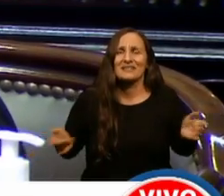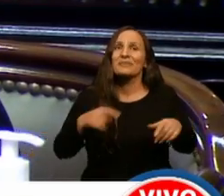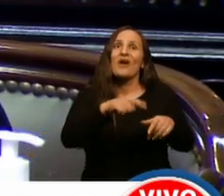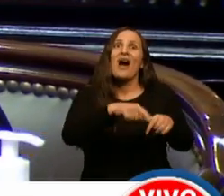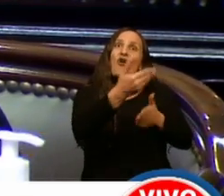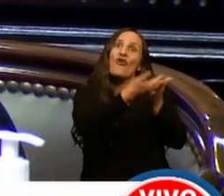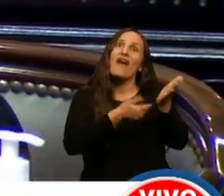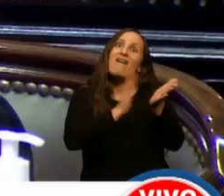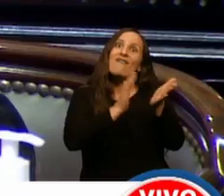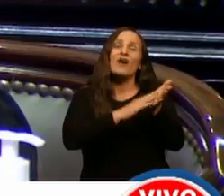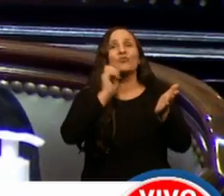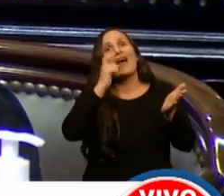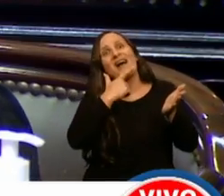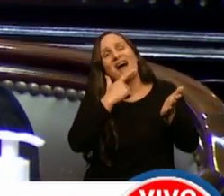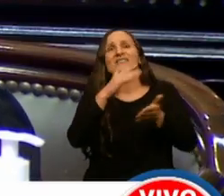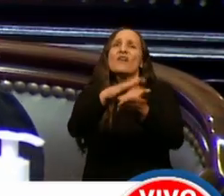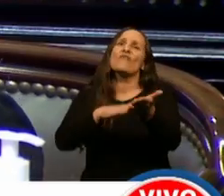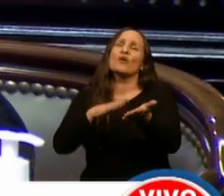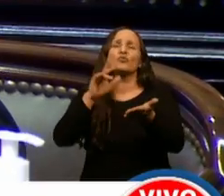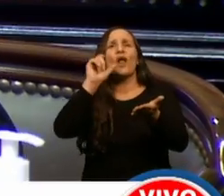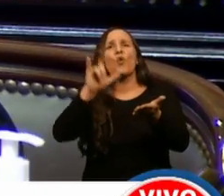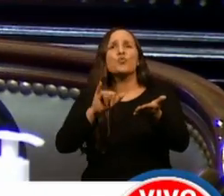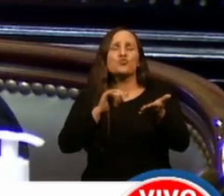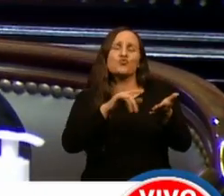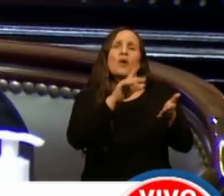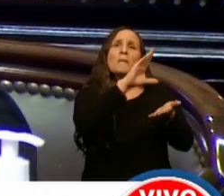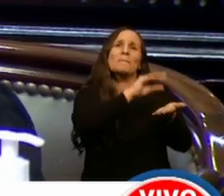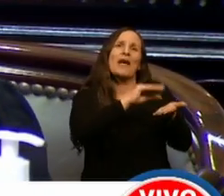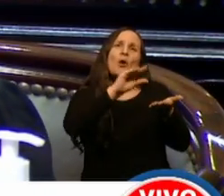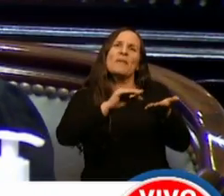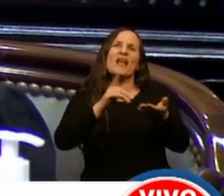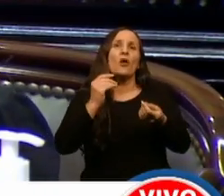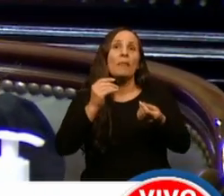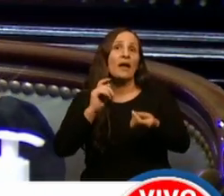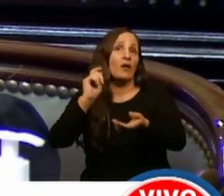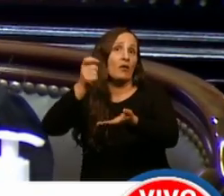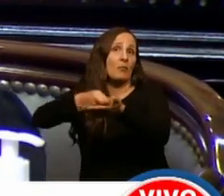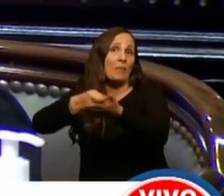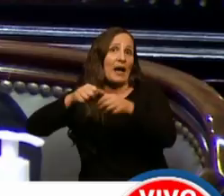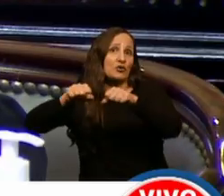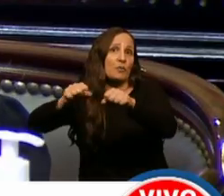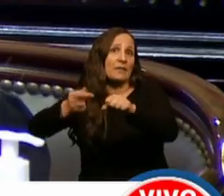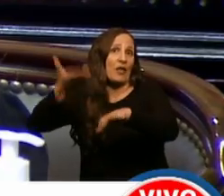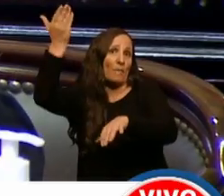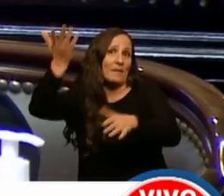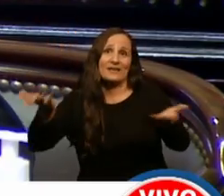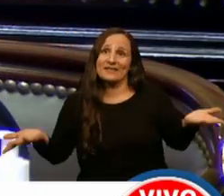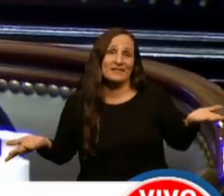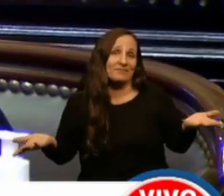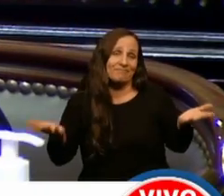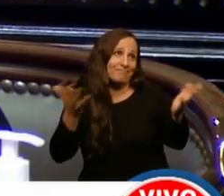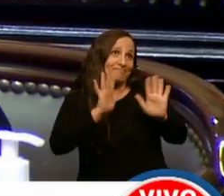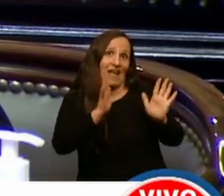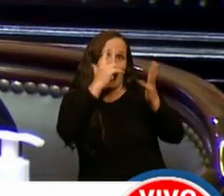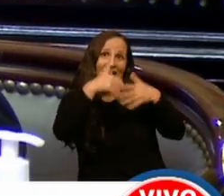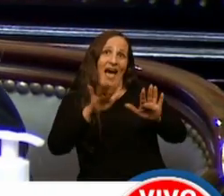o en la de la luz terminan pagándolo todos los argentinos en el ticket del supermercado el argumento de que se sustenta con el